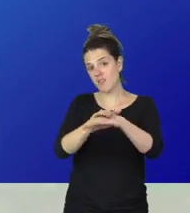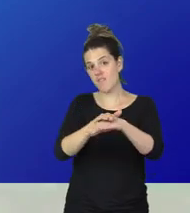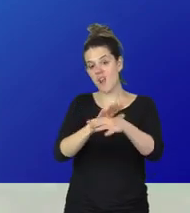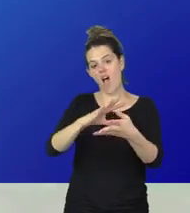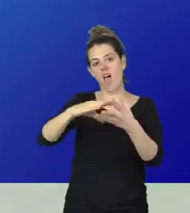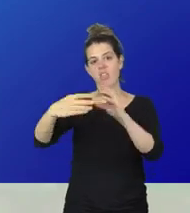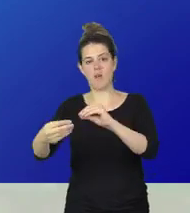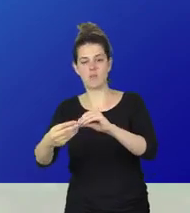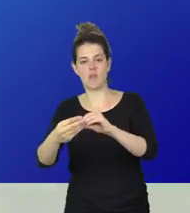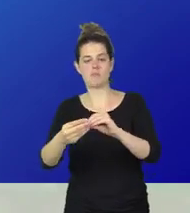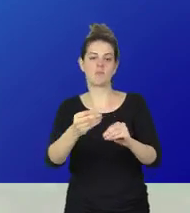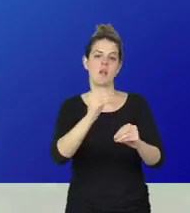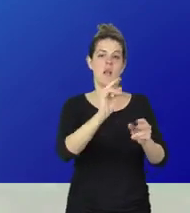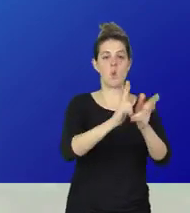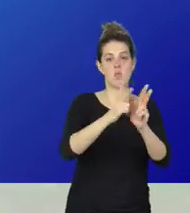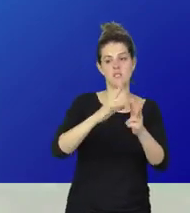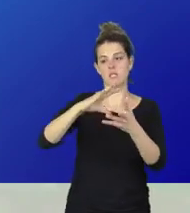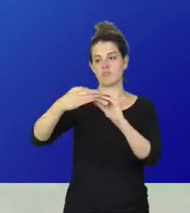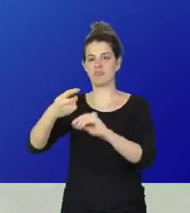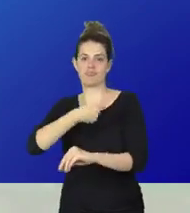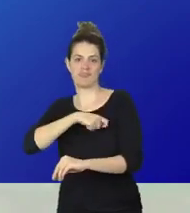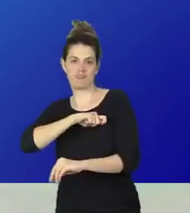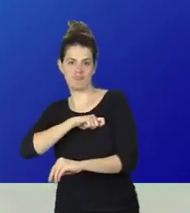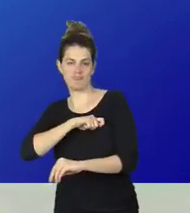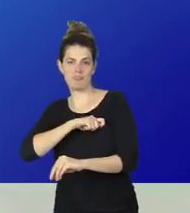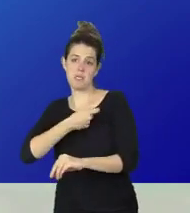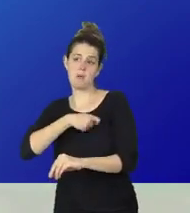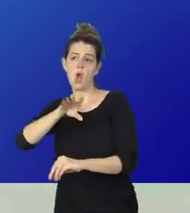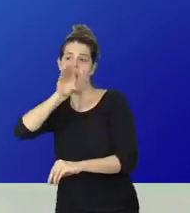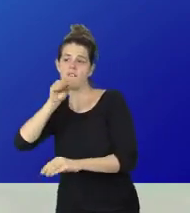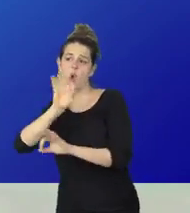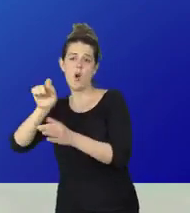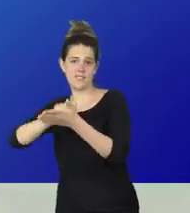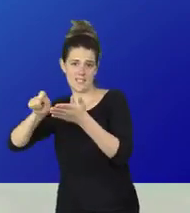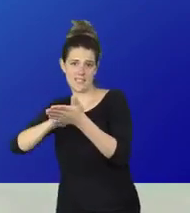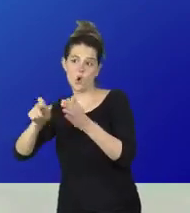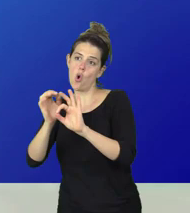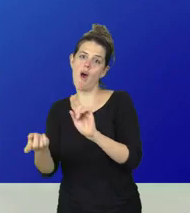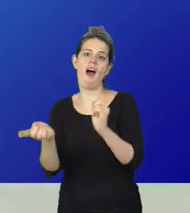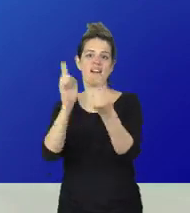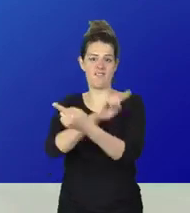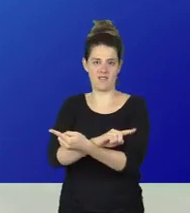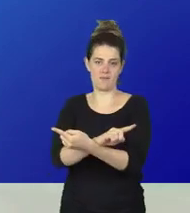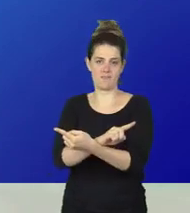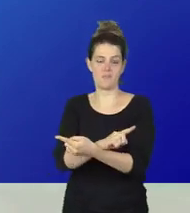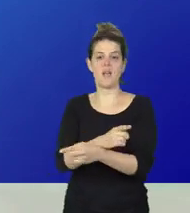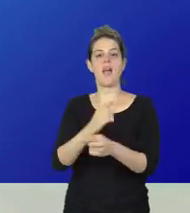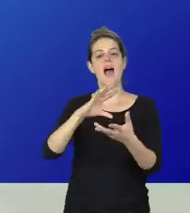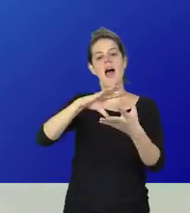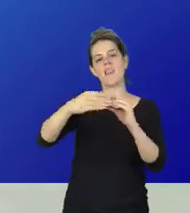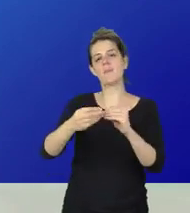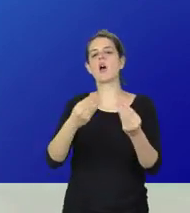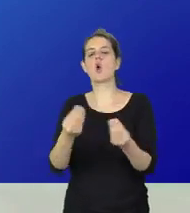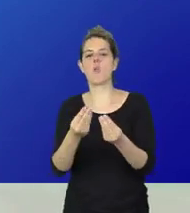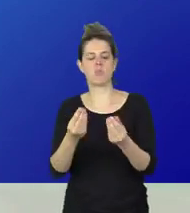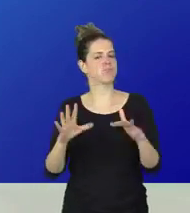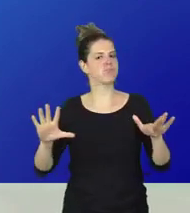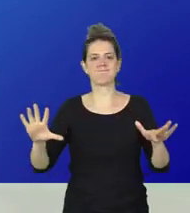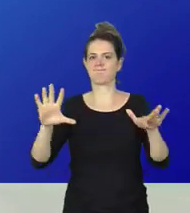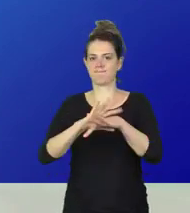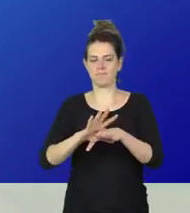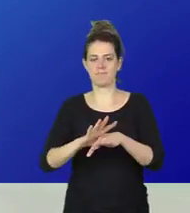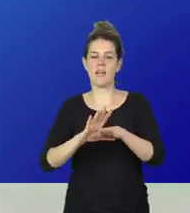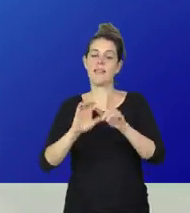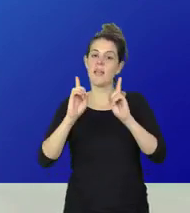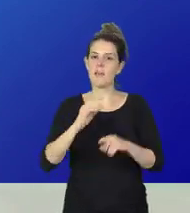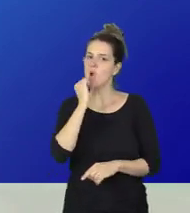la lengua de señas al español escrito oral o del español escrito oral a la lengua de señas, de forma fiel, de forma